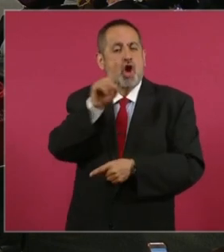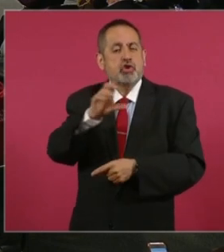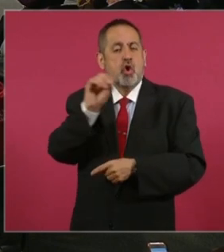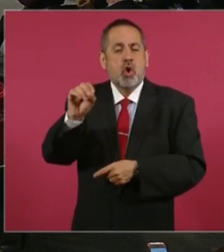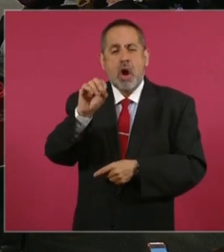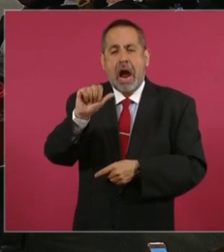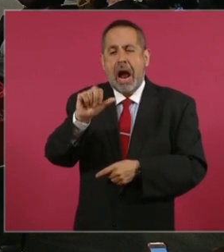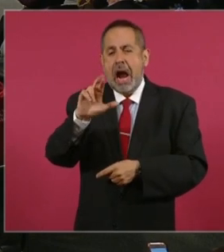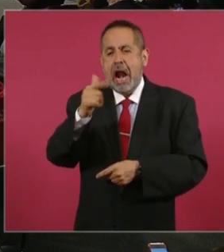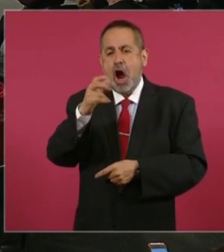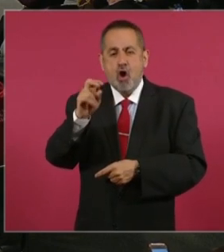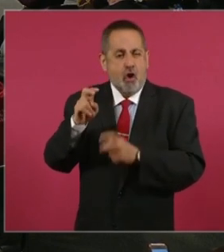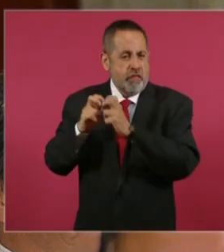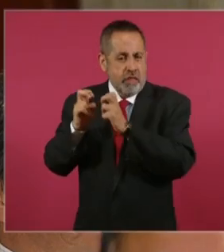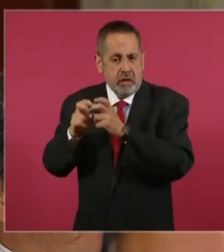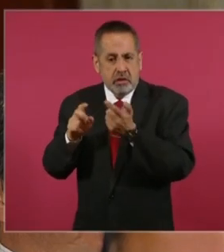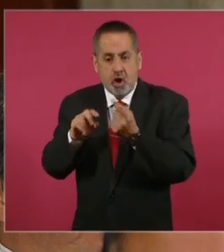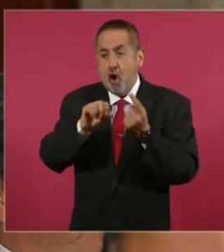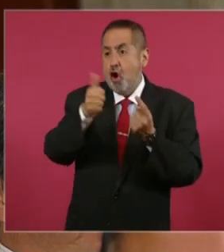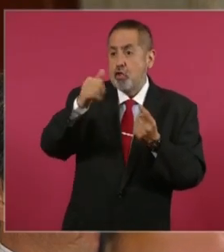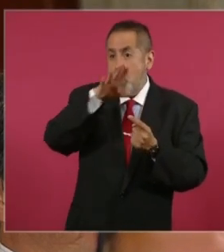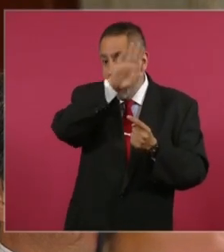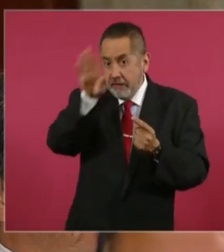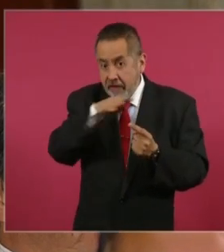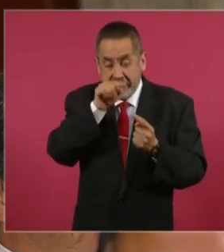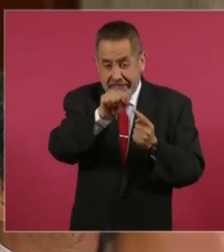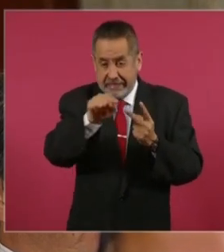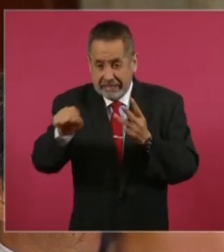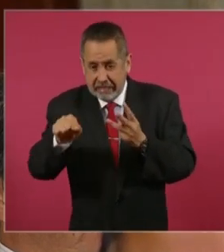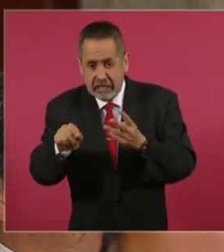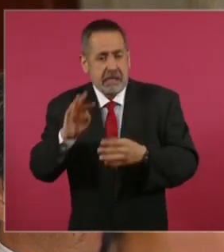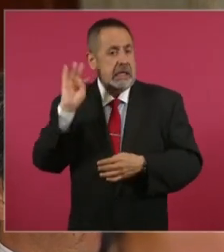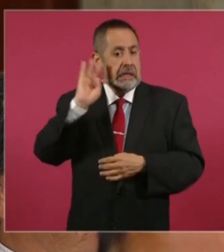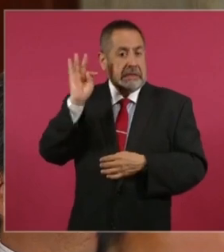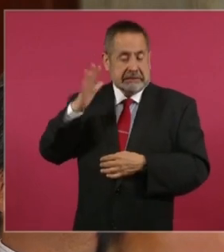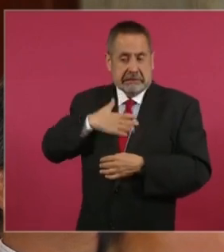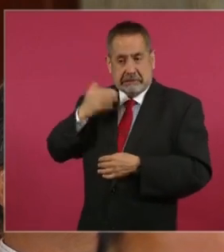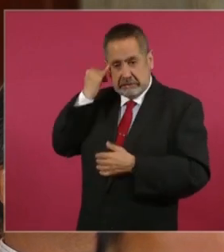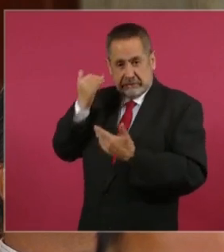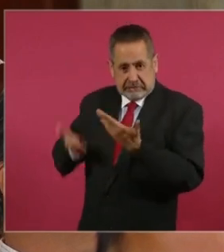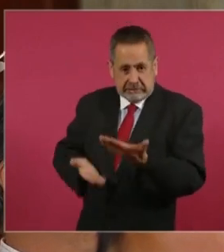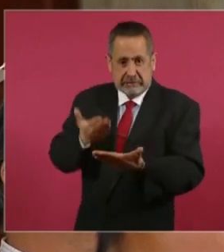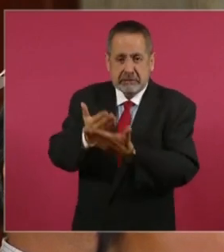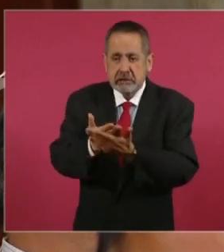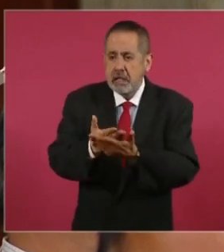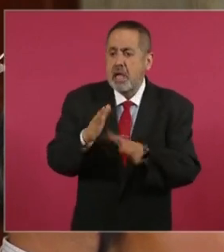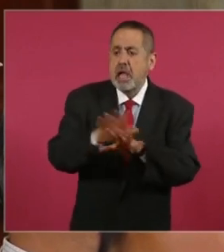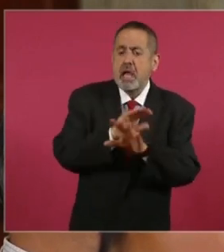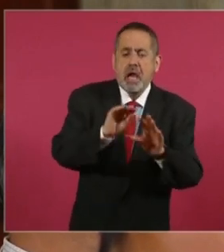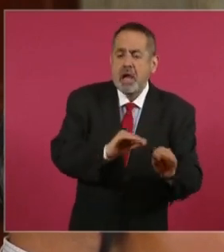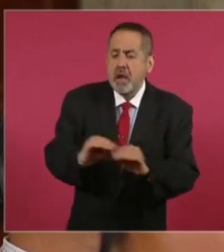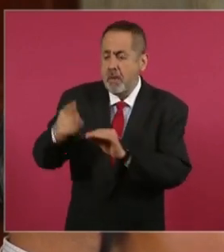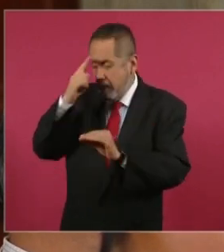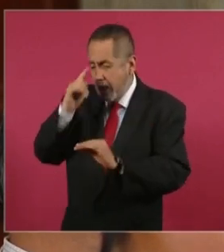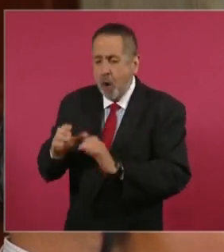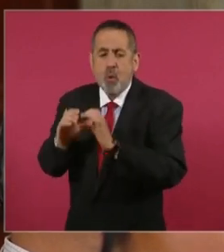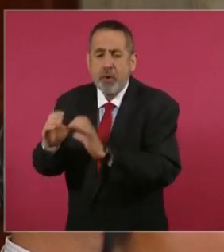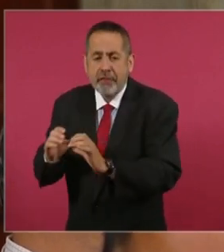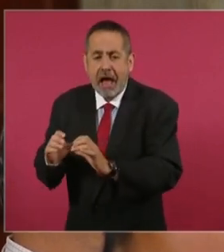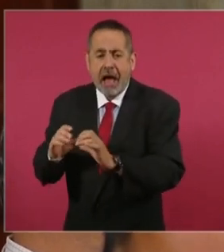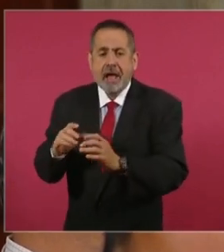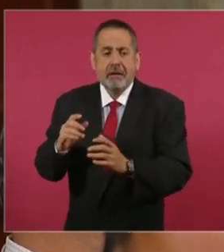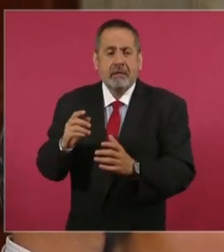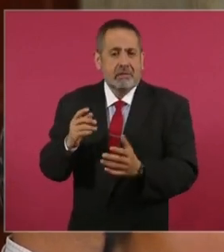elefantes, de haberse tomado decisiones propias de nuestra propuesta de evolución más que de conversión hubiera sido